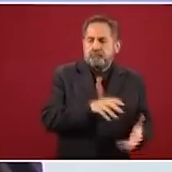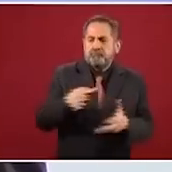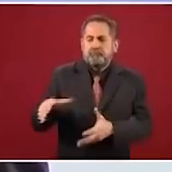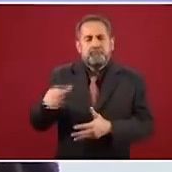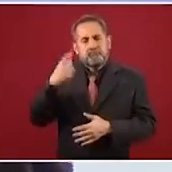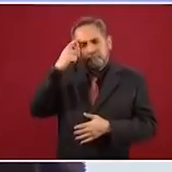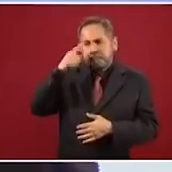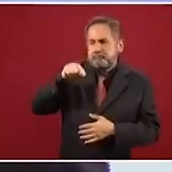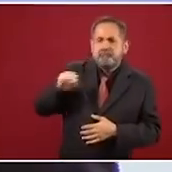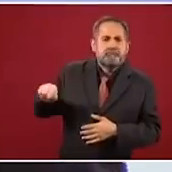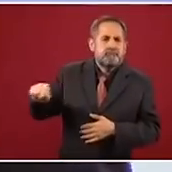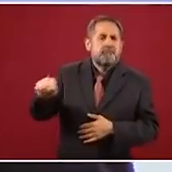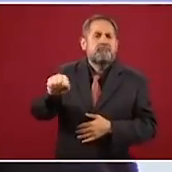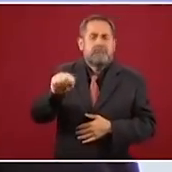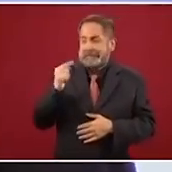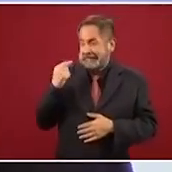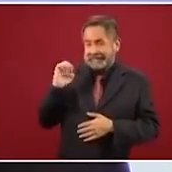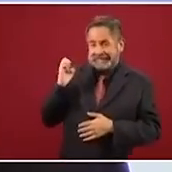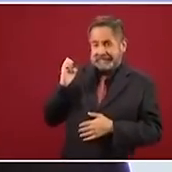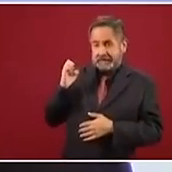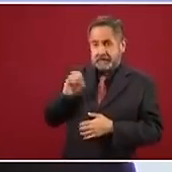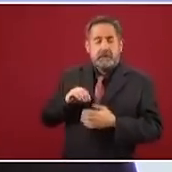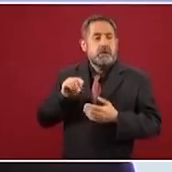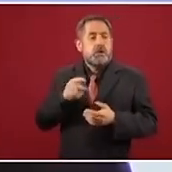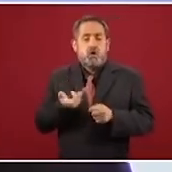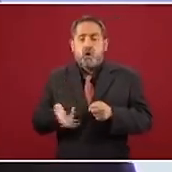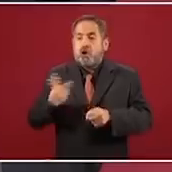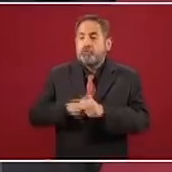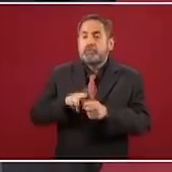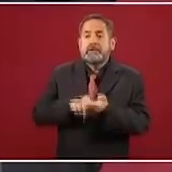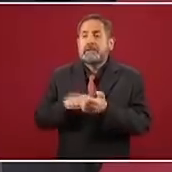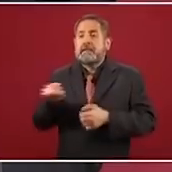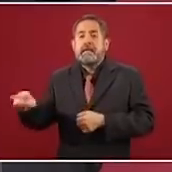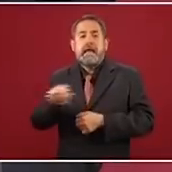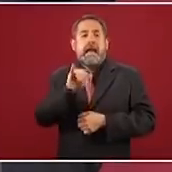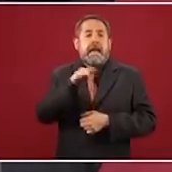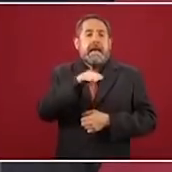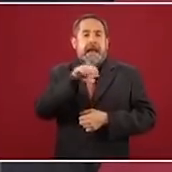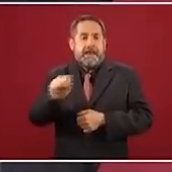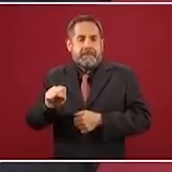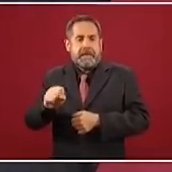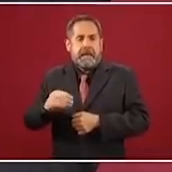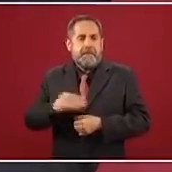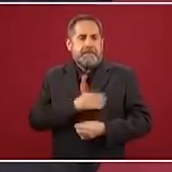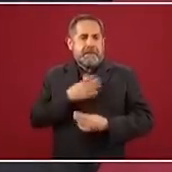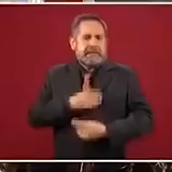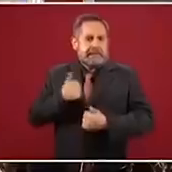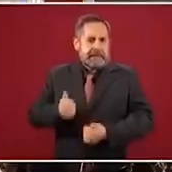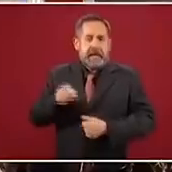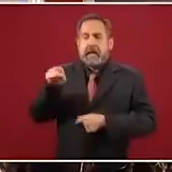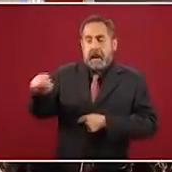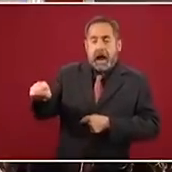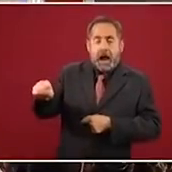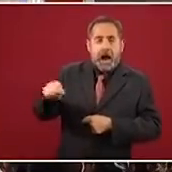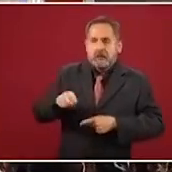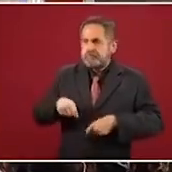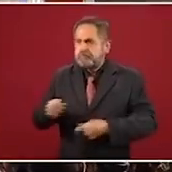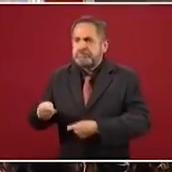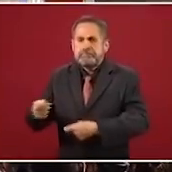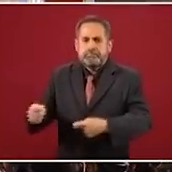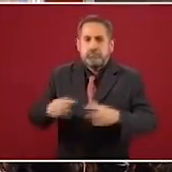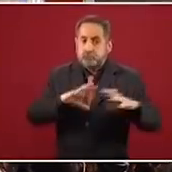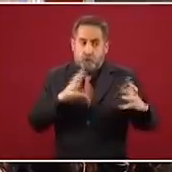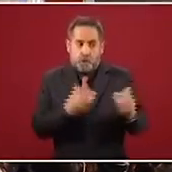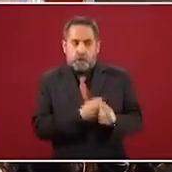para los hospitales rurales de IMSS Bienestar, para un total de 80. Las primeras